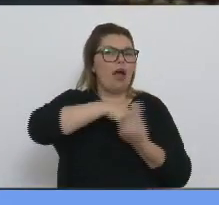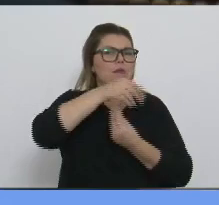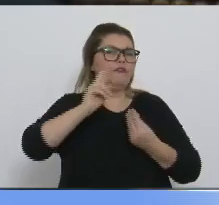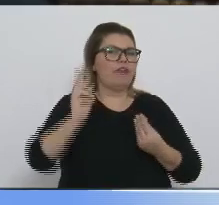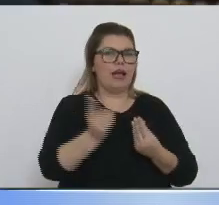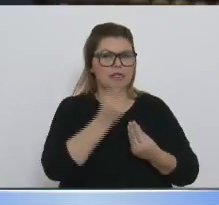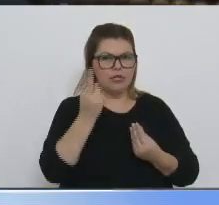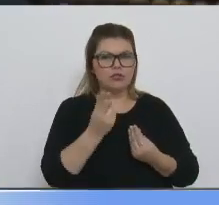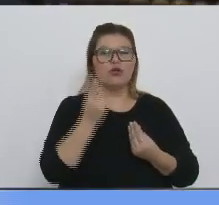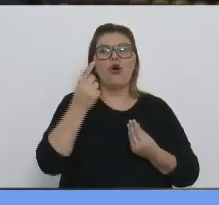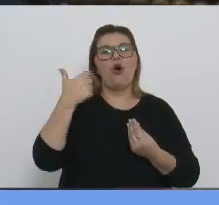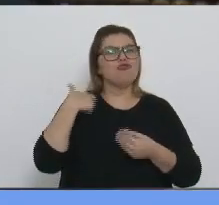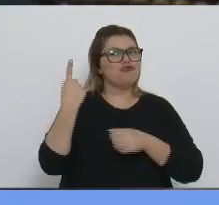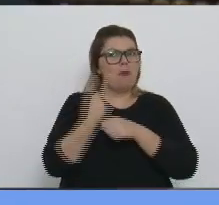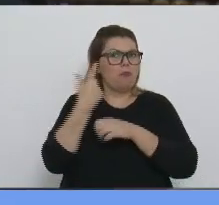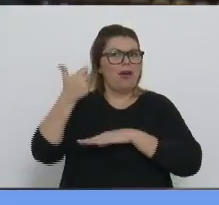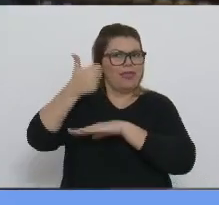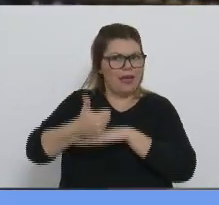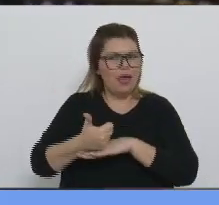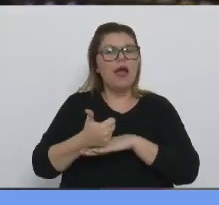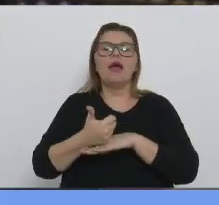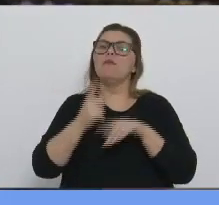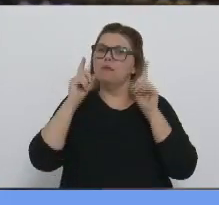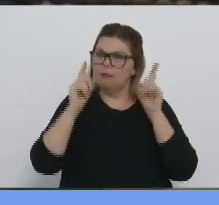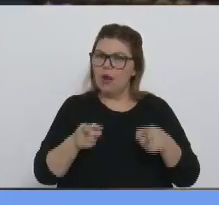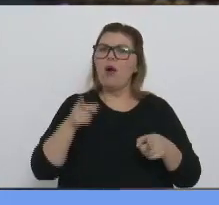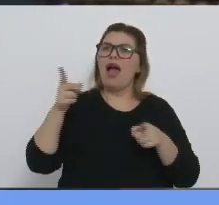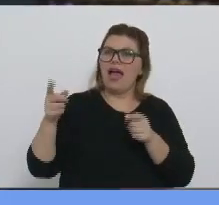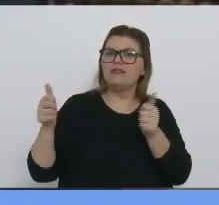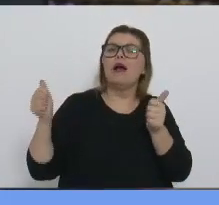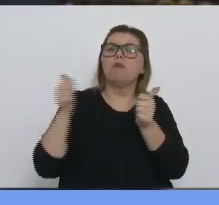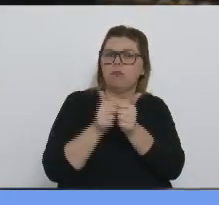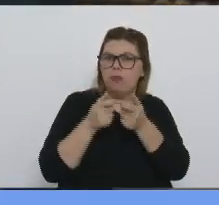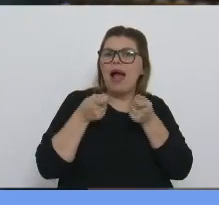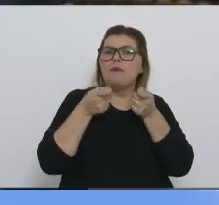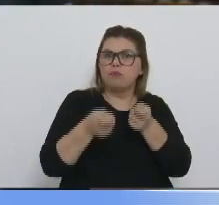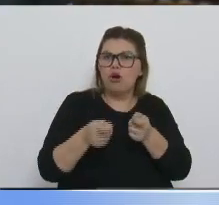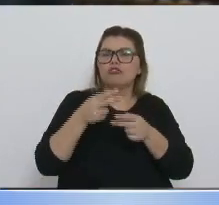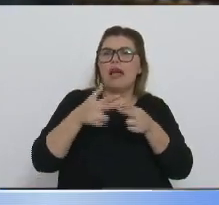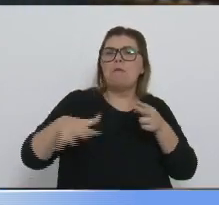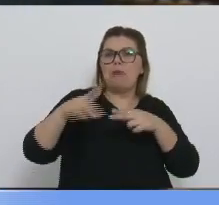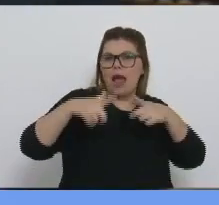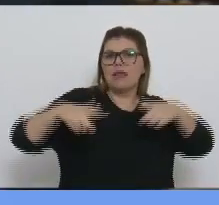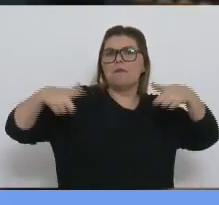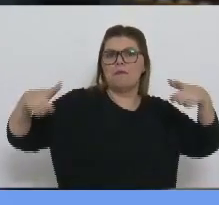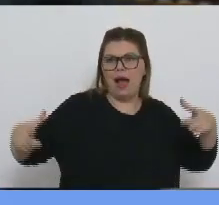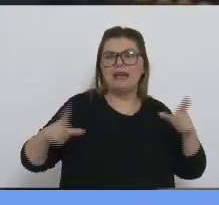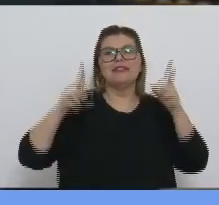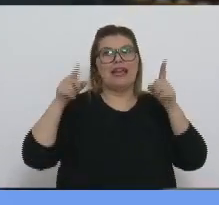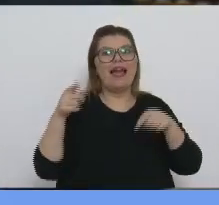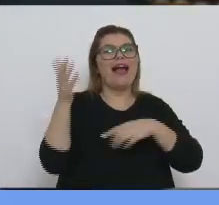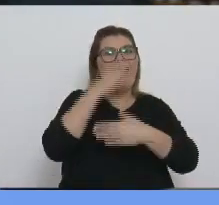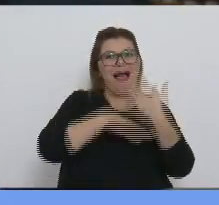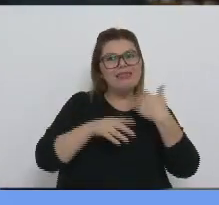y no pudo estar por supuesto acompaña la ampliación de este parque con quijas y acompañó en su momento su creación